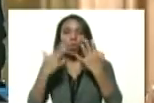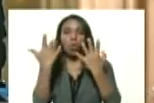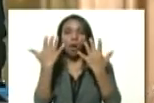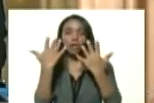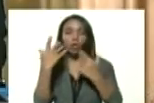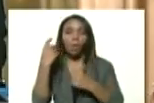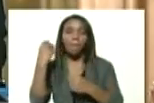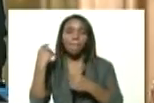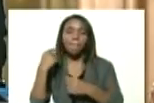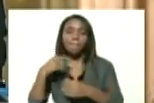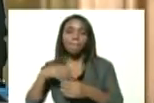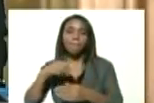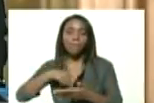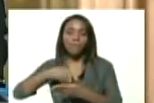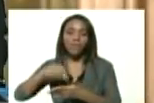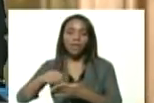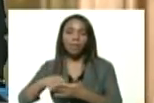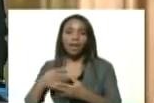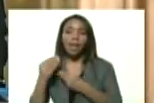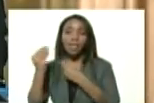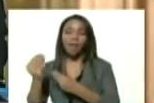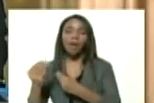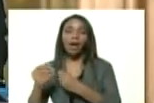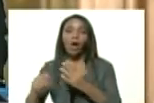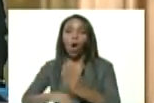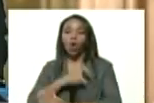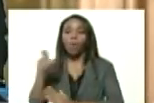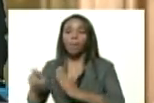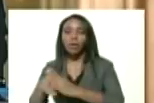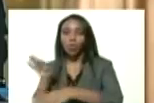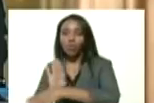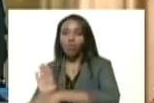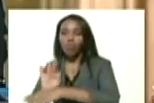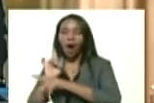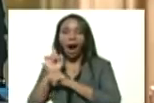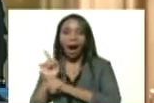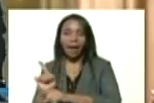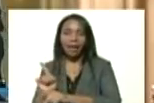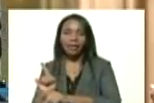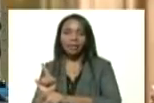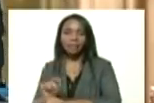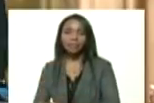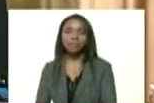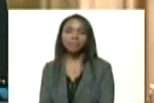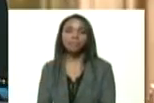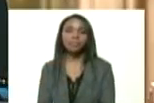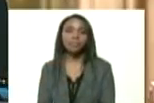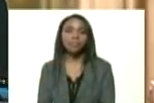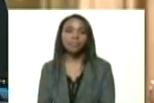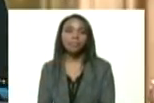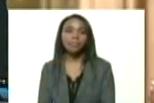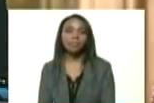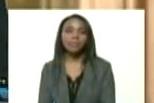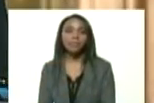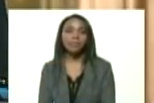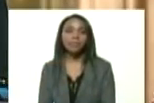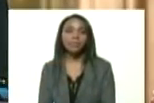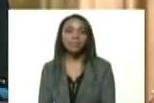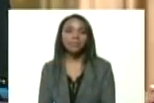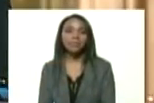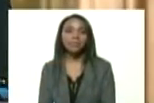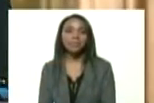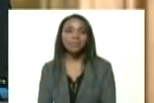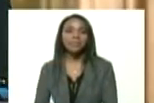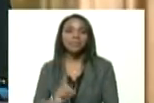cuatro firmas donde le daban plenas garantías a él plenas garantías esa es la